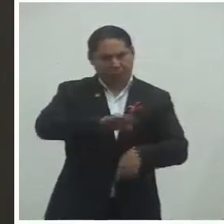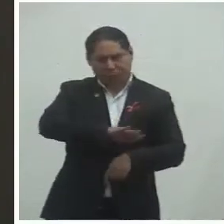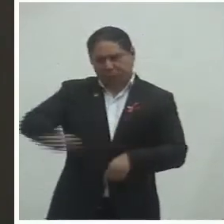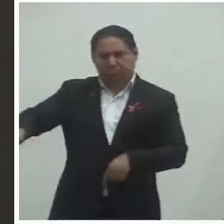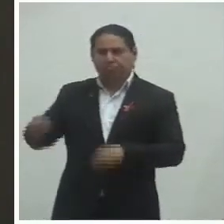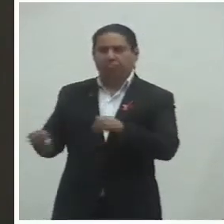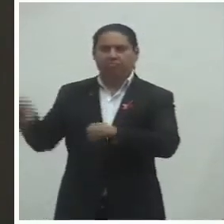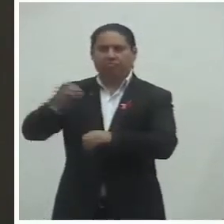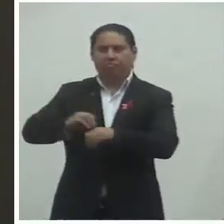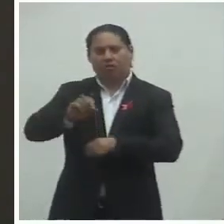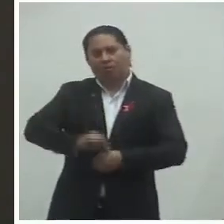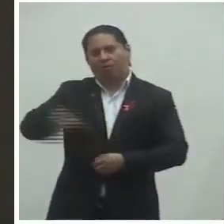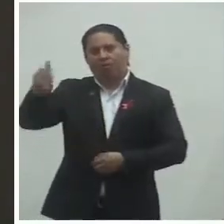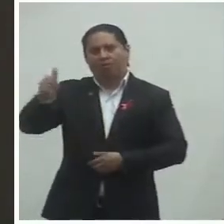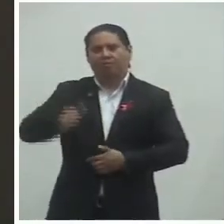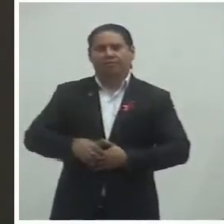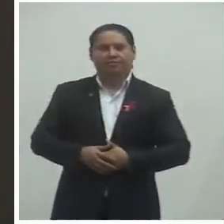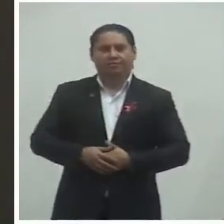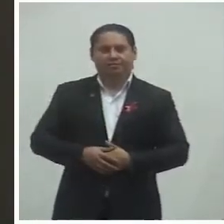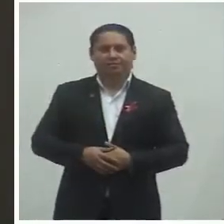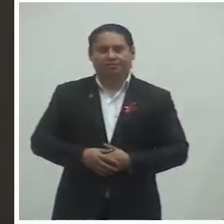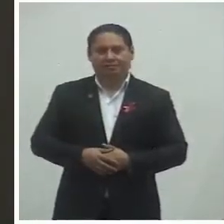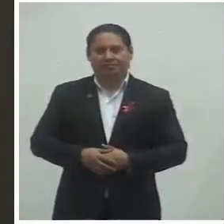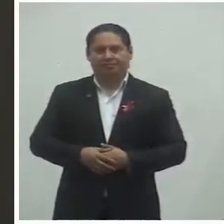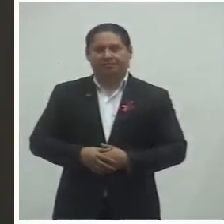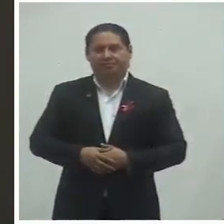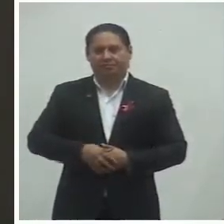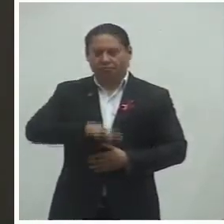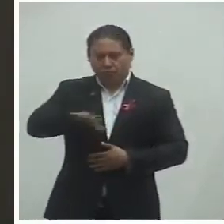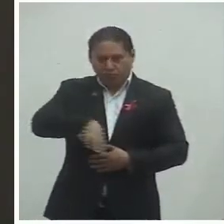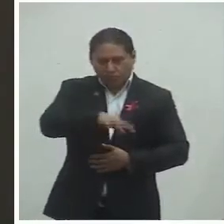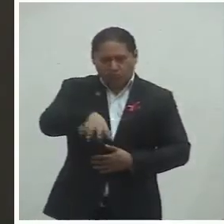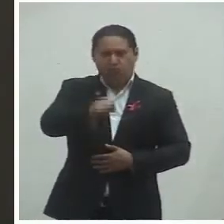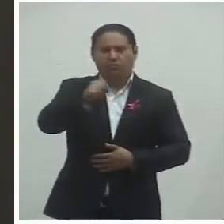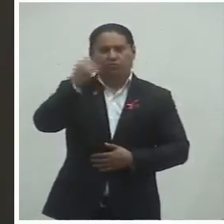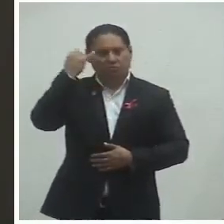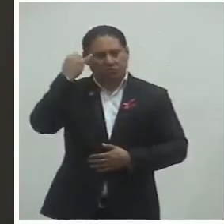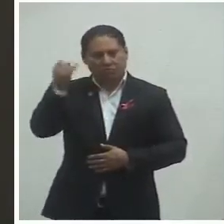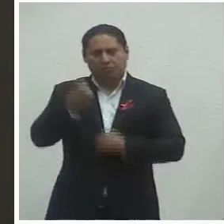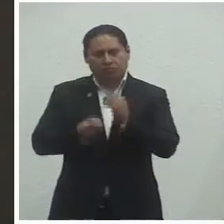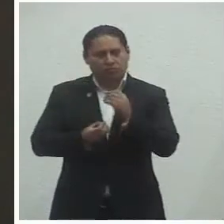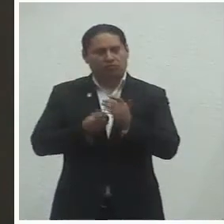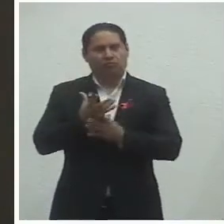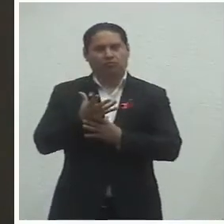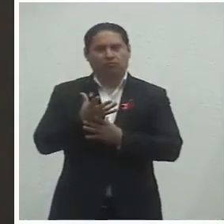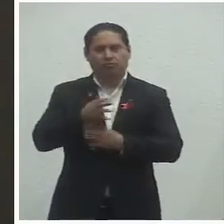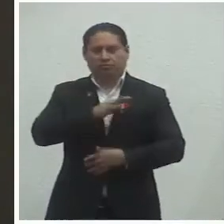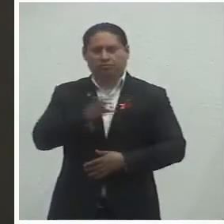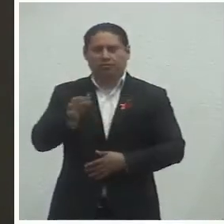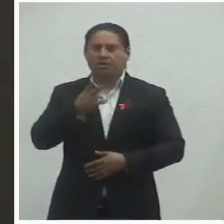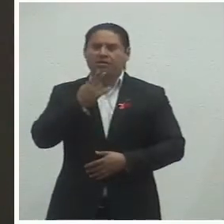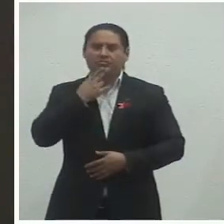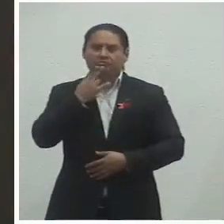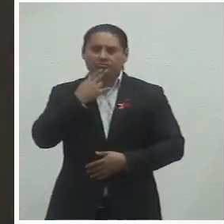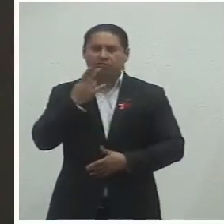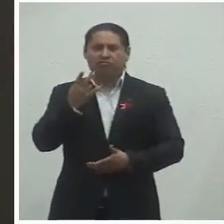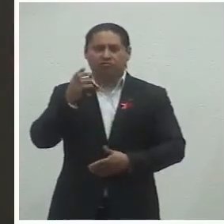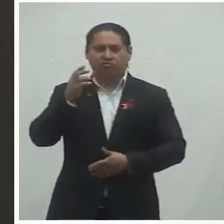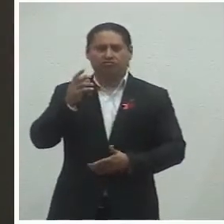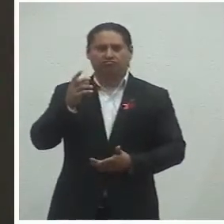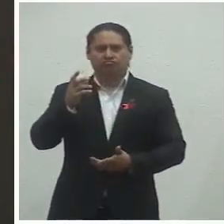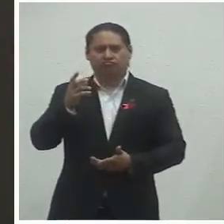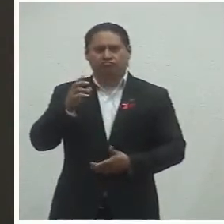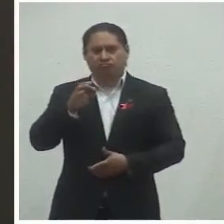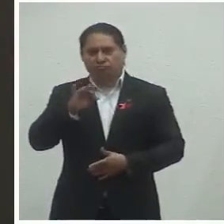voluntad mayoritaria. Se busca un arreglo institucional que sirva de modelo. Si